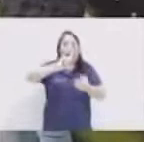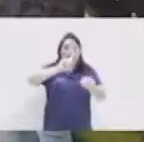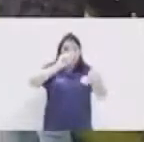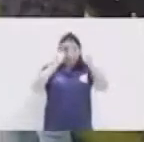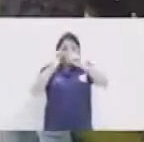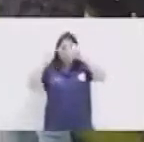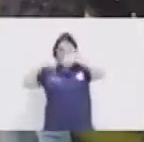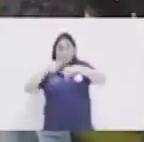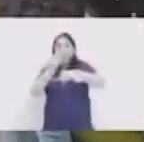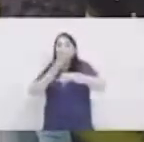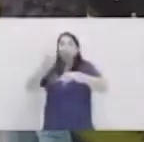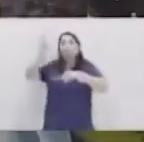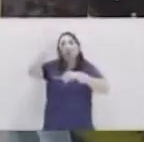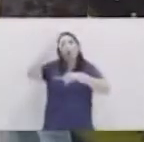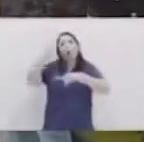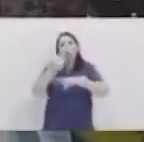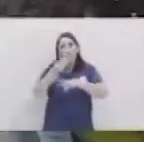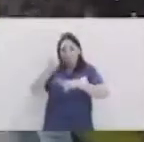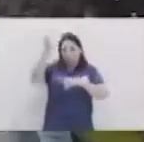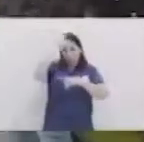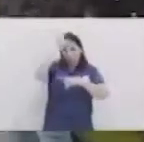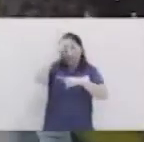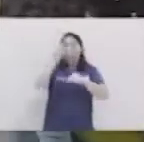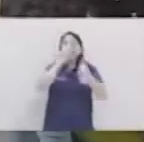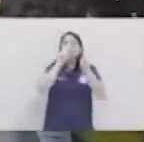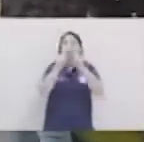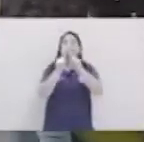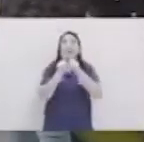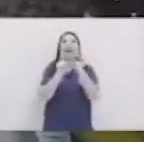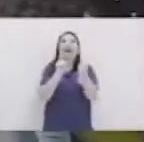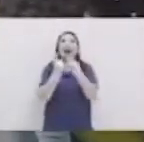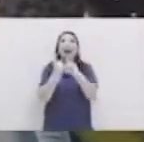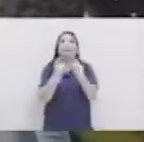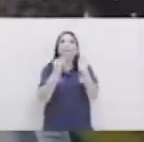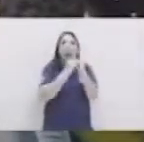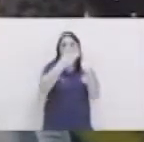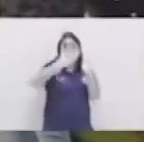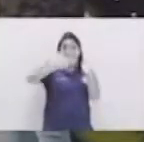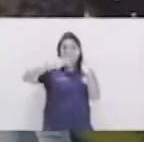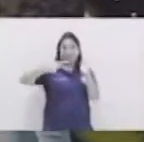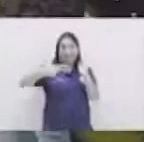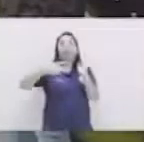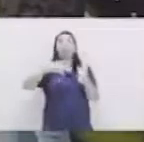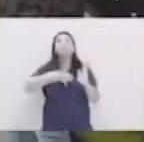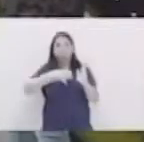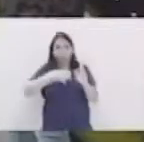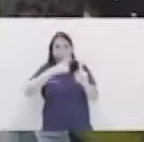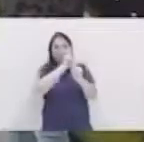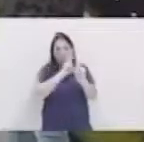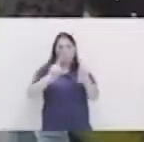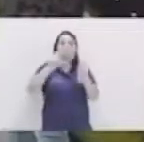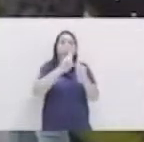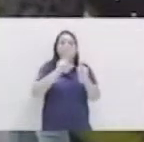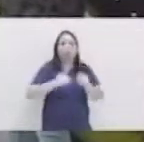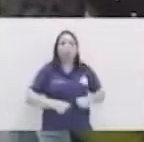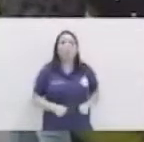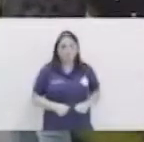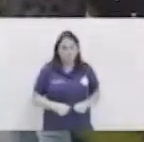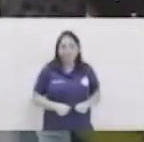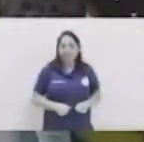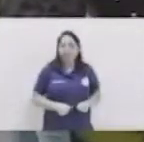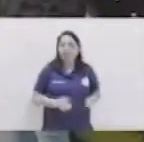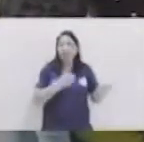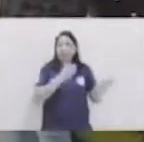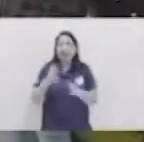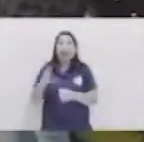Entonces, si te das cuenta, hay una influencia también de la cultura azteca en nuestra cultura. ¿Qué géneros manejaban la cultura azteca? La